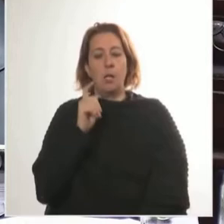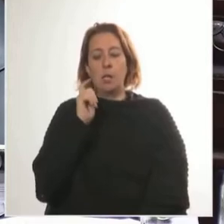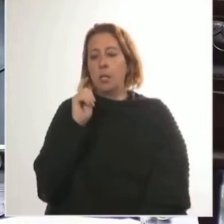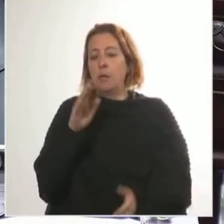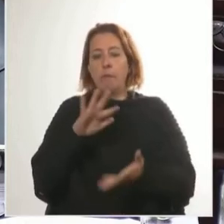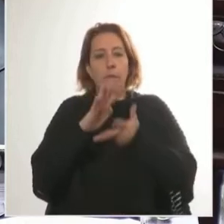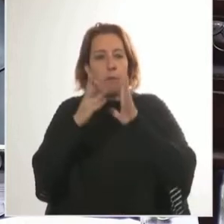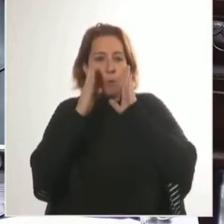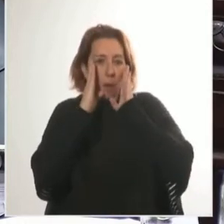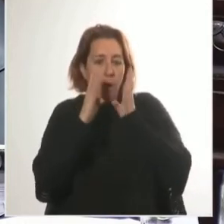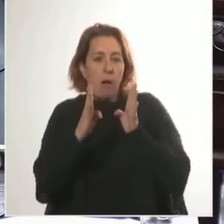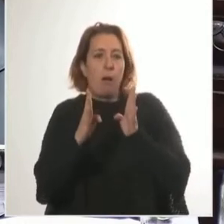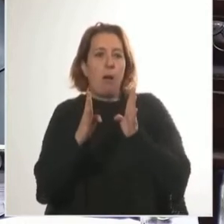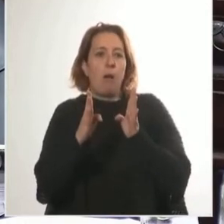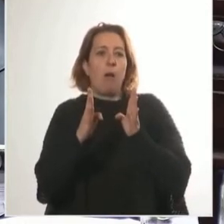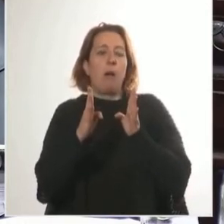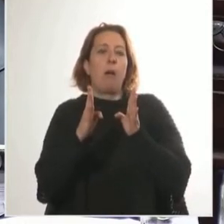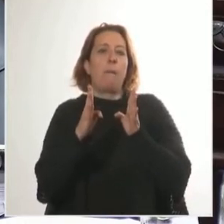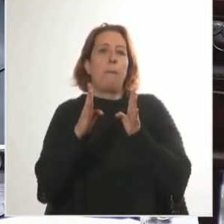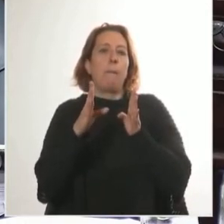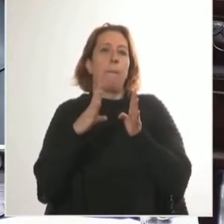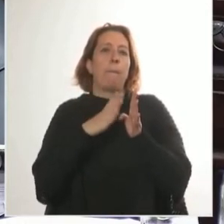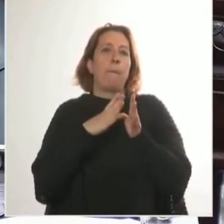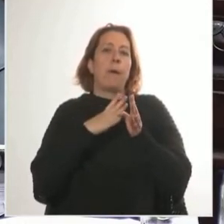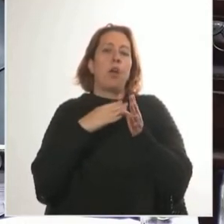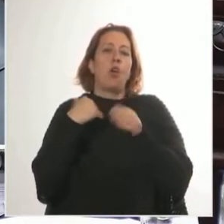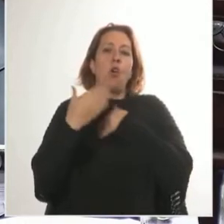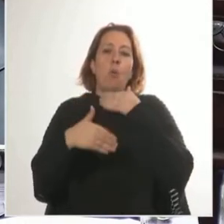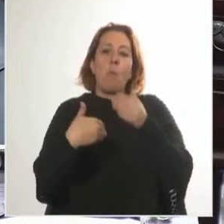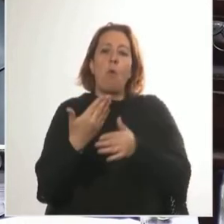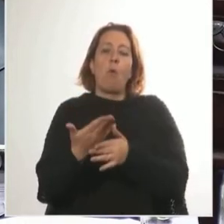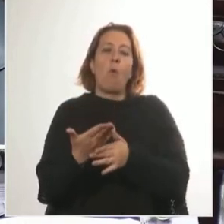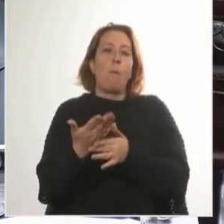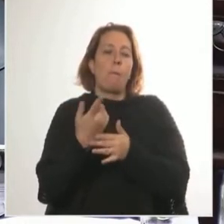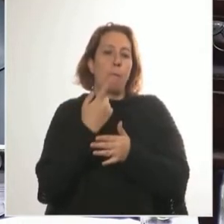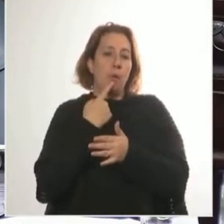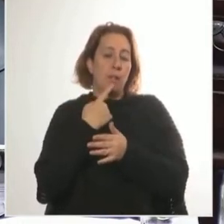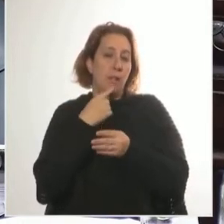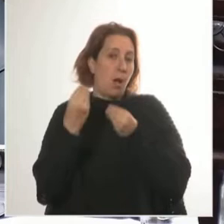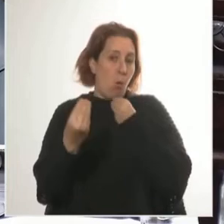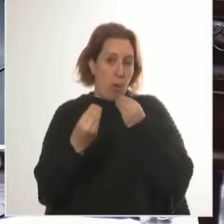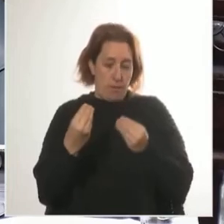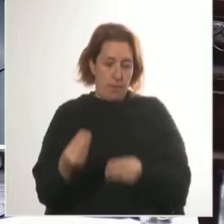enfoque tenemos de cómo llevar adelante un conjunto de políticas.